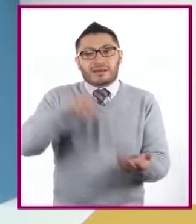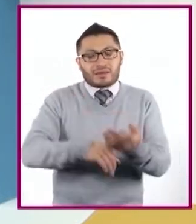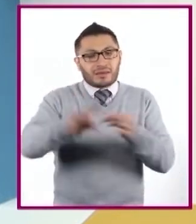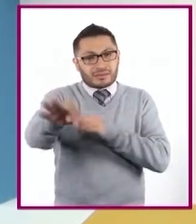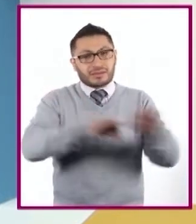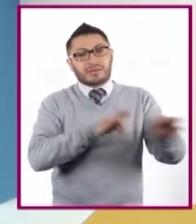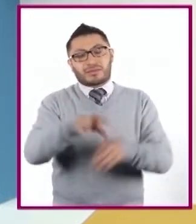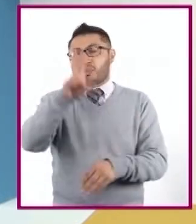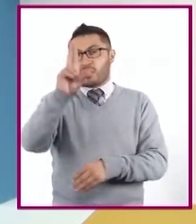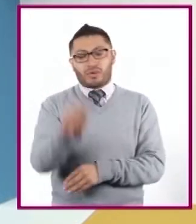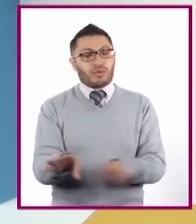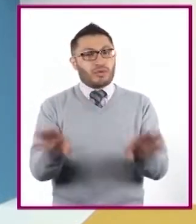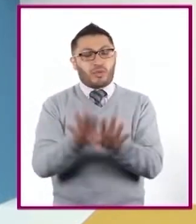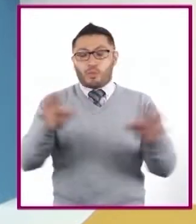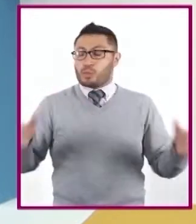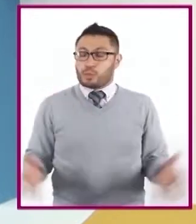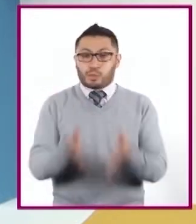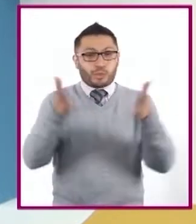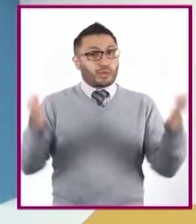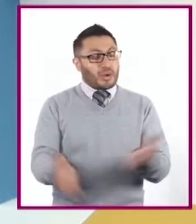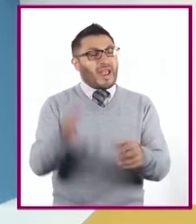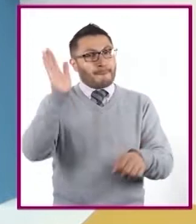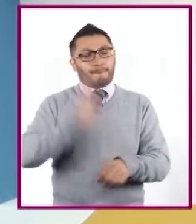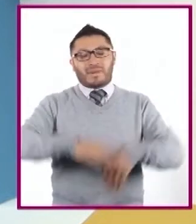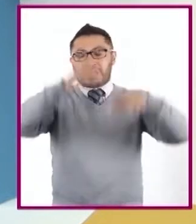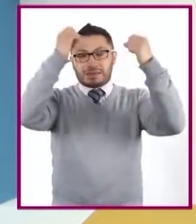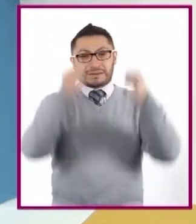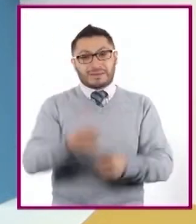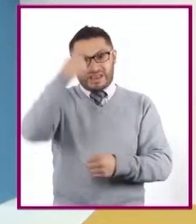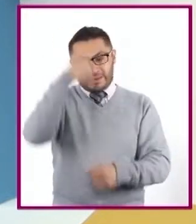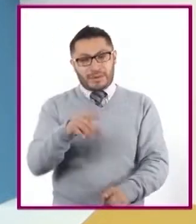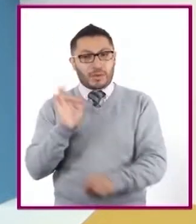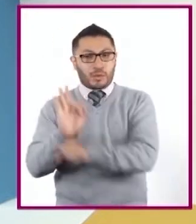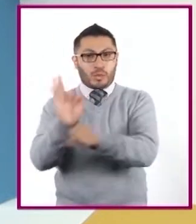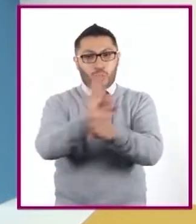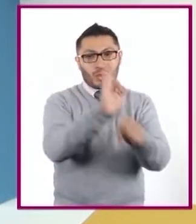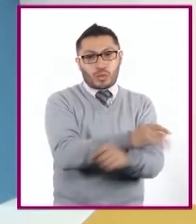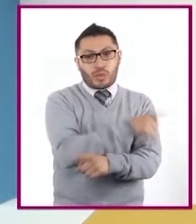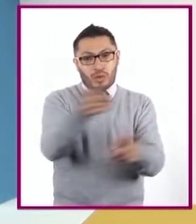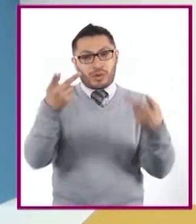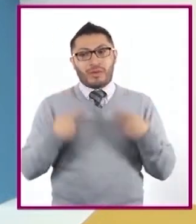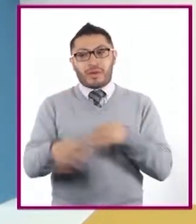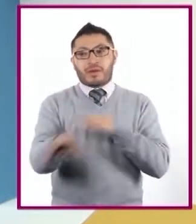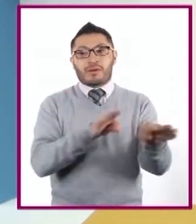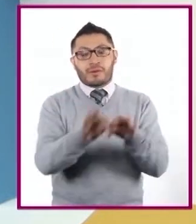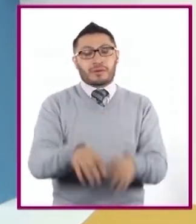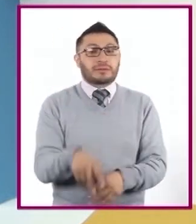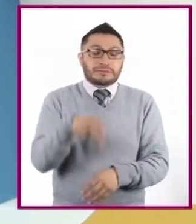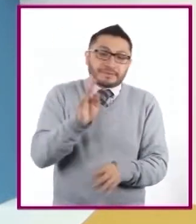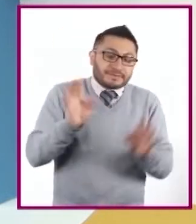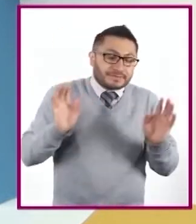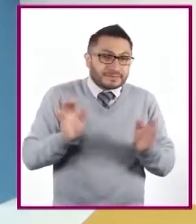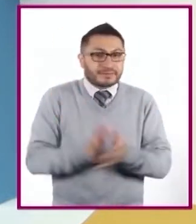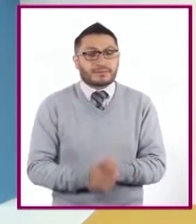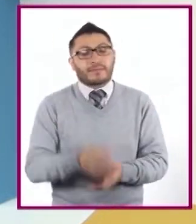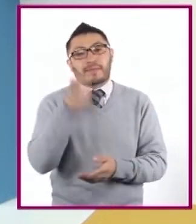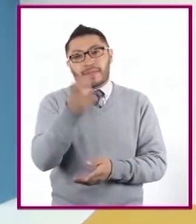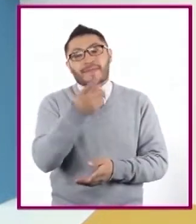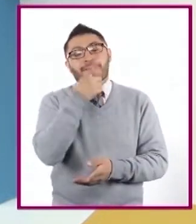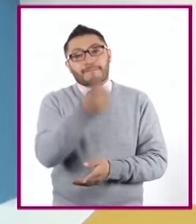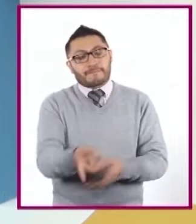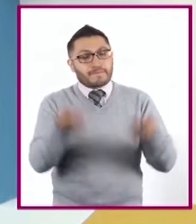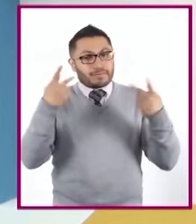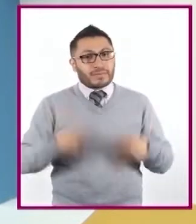obrajes no eran las óptimas ni las más seguras para los trabajadores que ahí se encontraban. Por lo menos, esto es lo que las